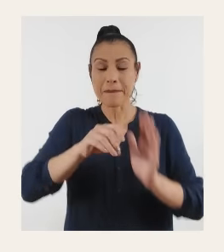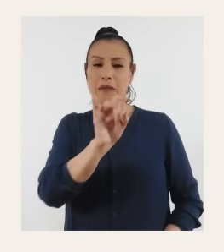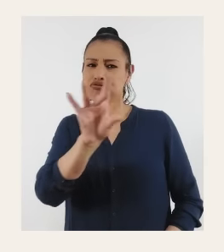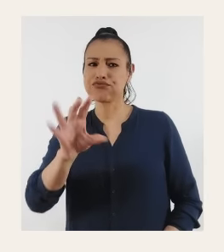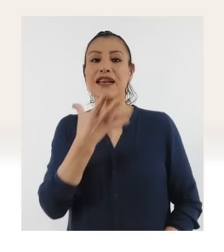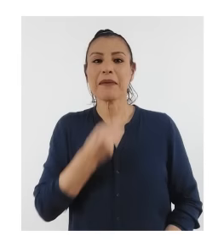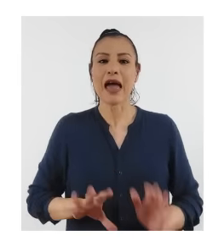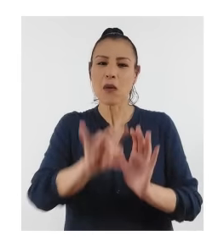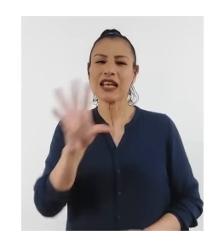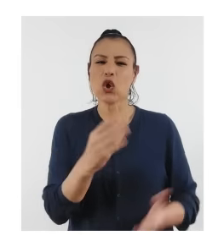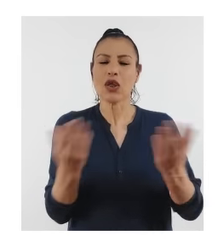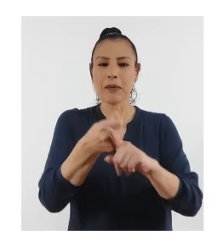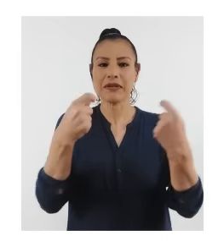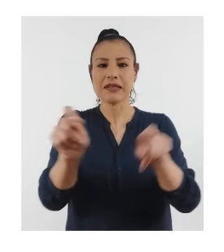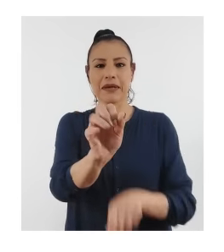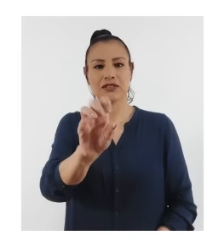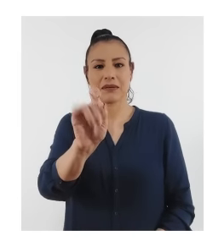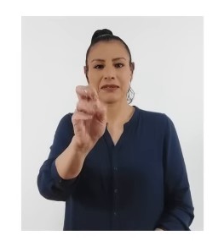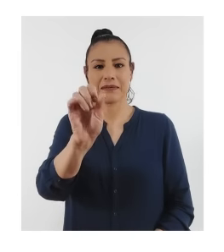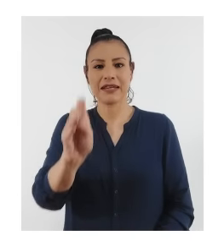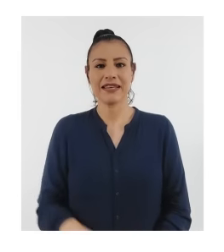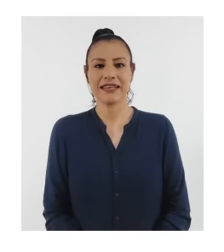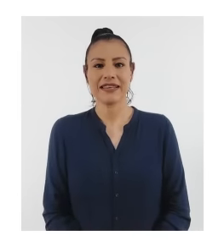40% de descuento en Navidad. Encuentra todo en nuestras tiendas y en sodimac.com.pe.